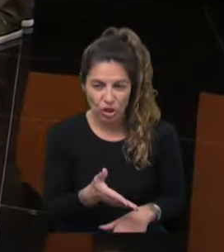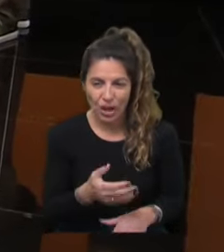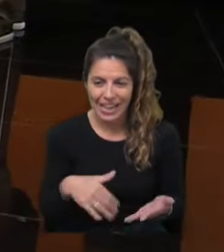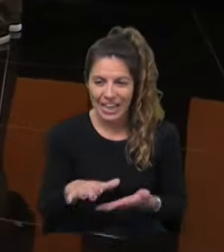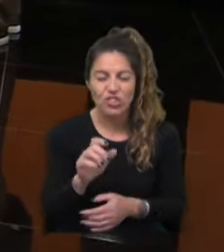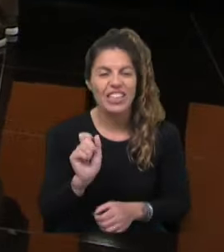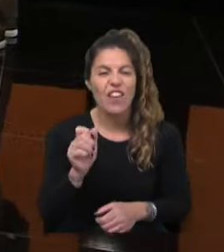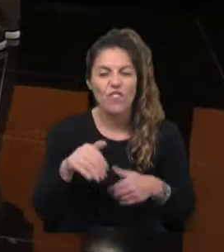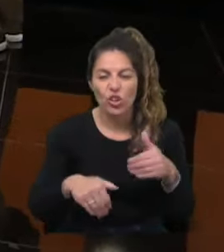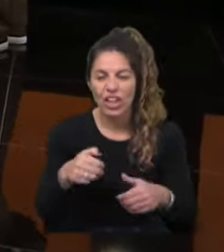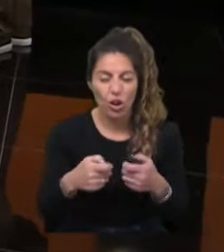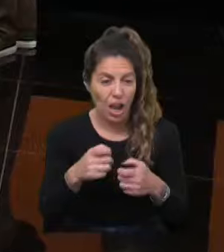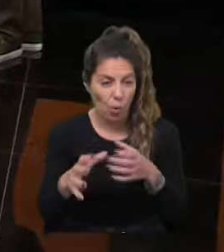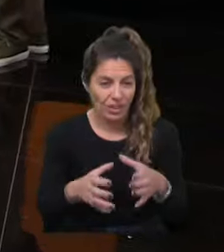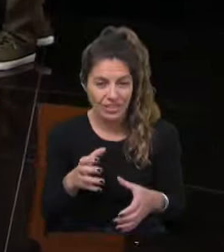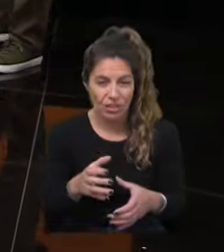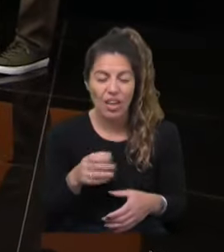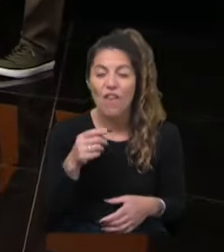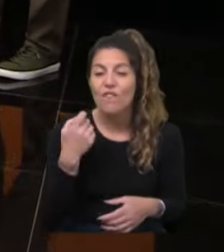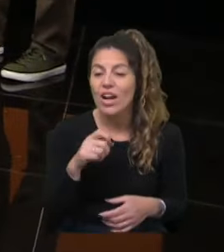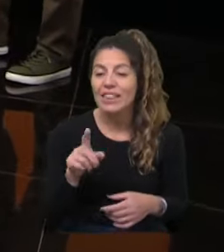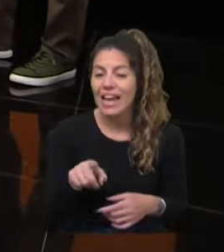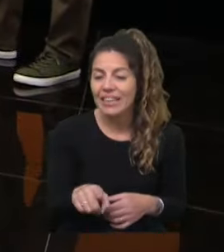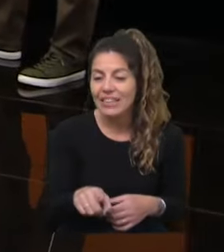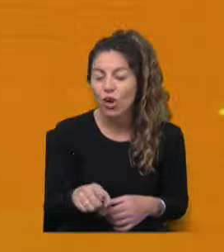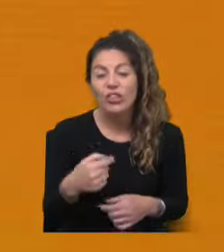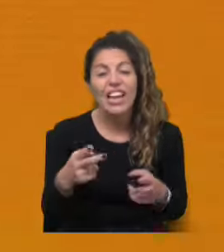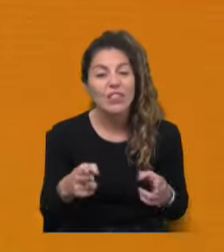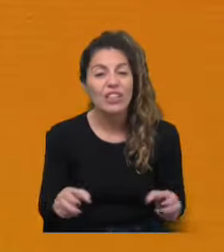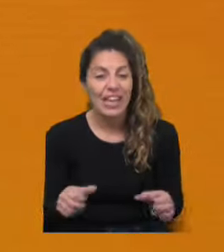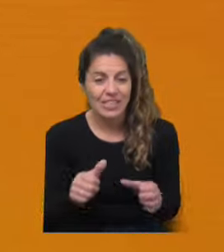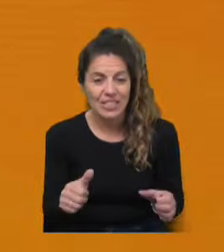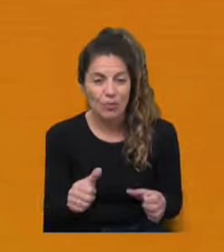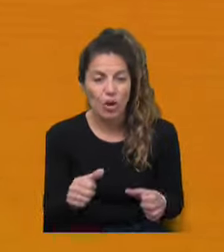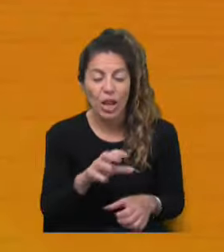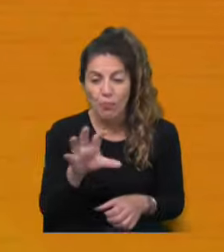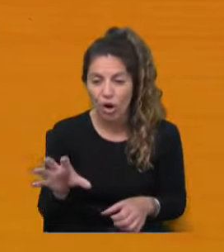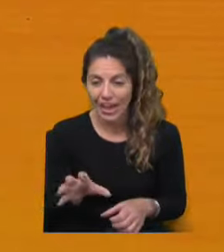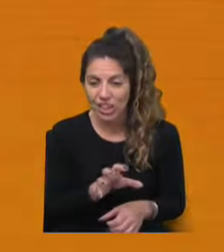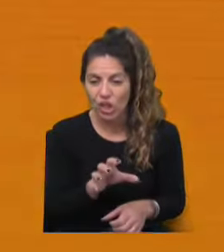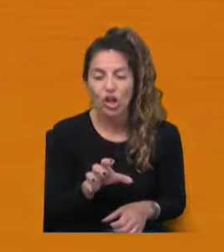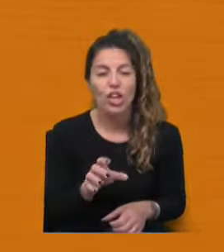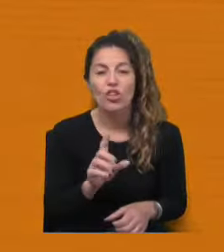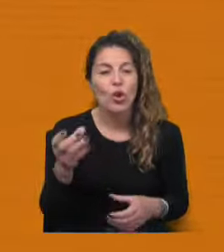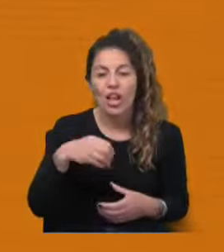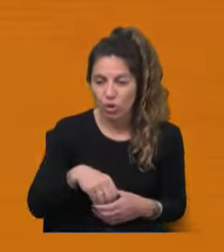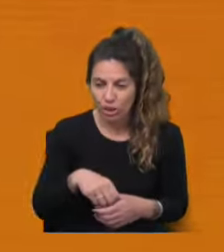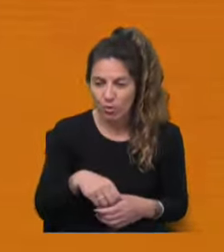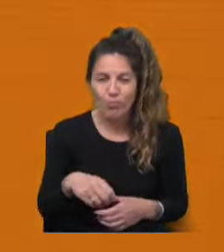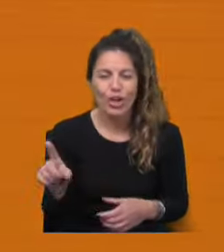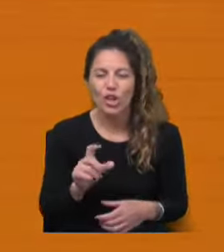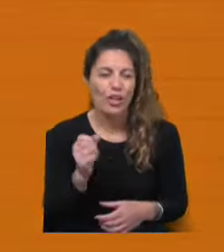caso de quienes votaron a la coalición. Nos quedó acá por fuera otra de las divisiones clásicas que hacemos, que es por región. En este caso no la incluimos acá porque no